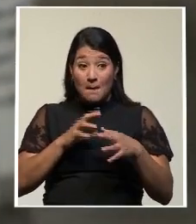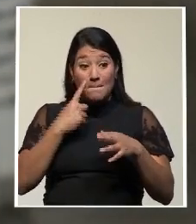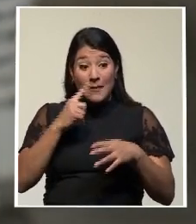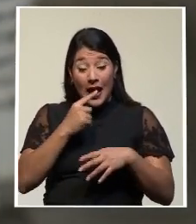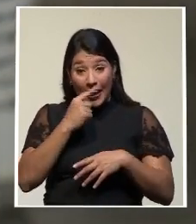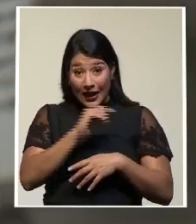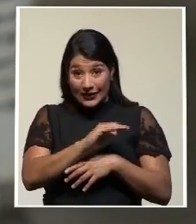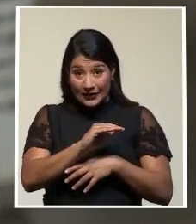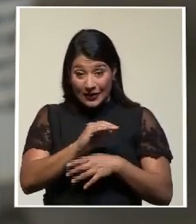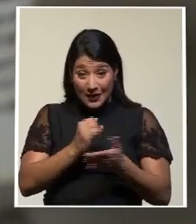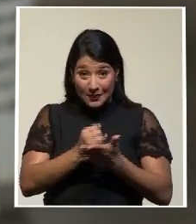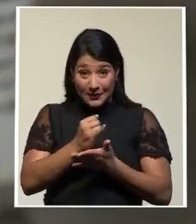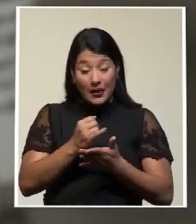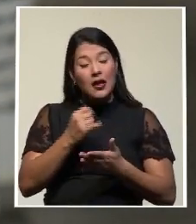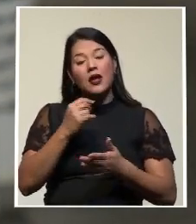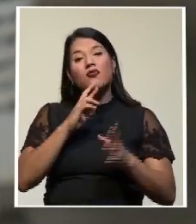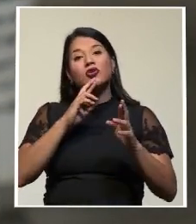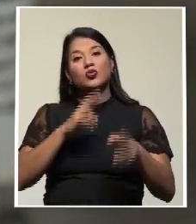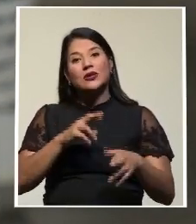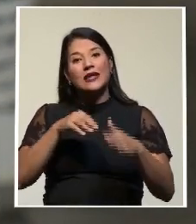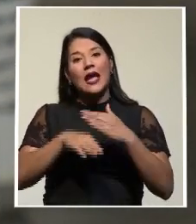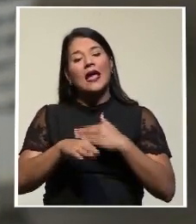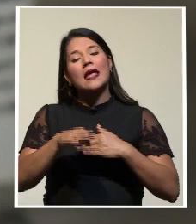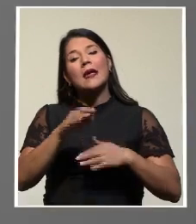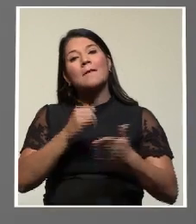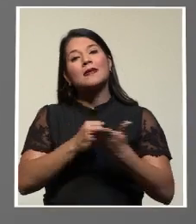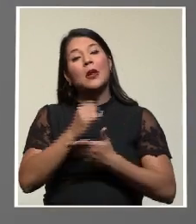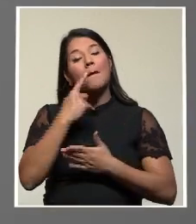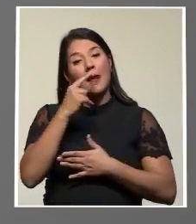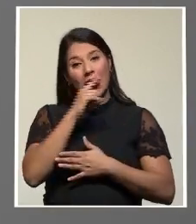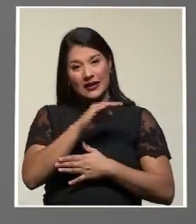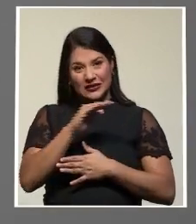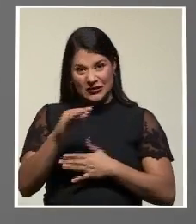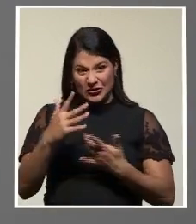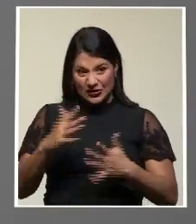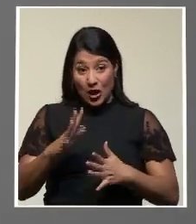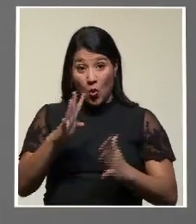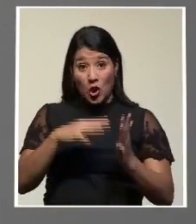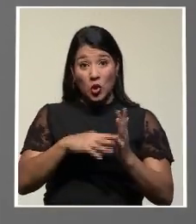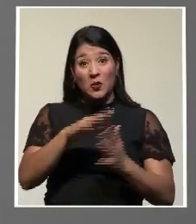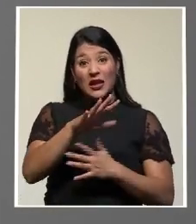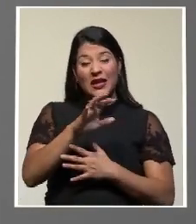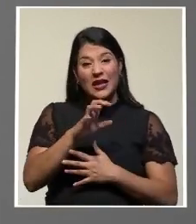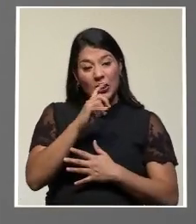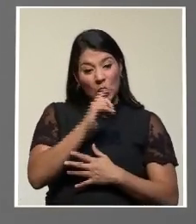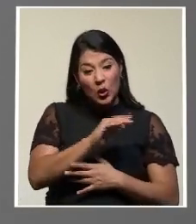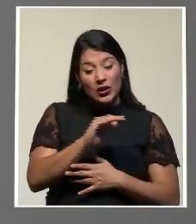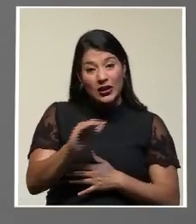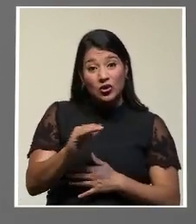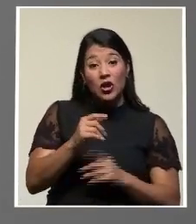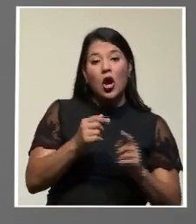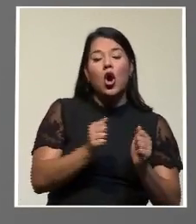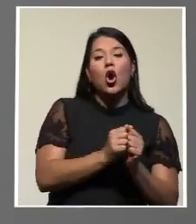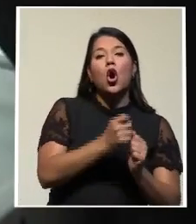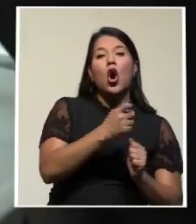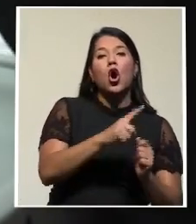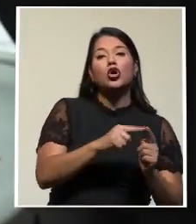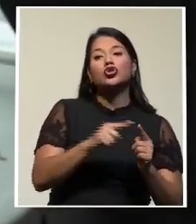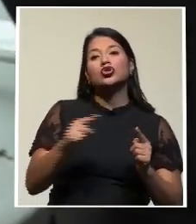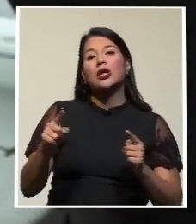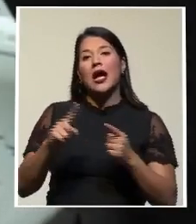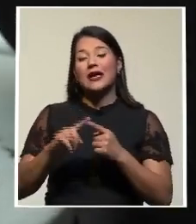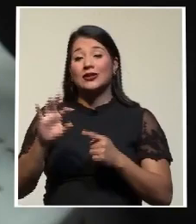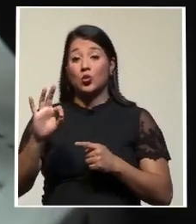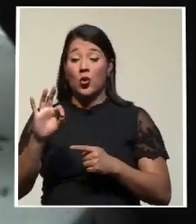Son resultados parciales de un estudio realizado a 4.500 niños de entre 6 meses y 11 años en Estados Unidos,